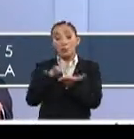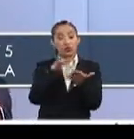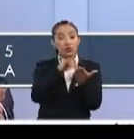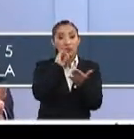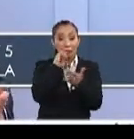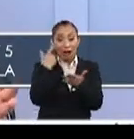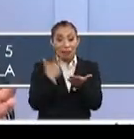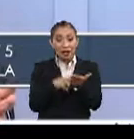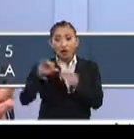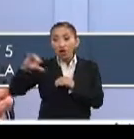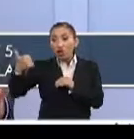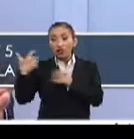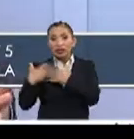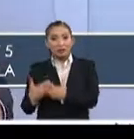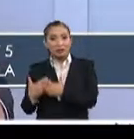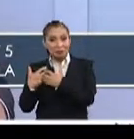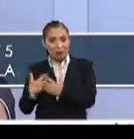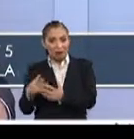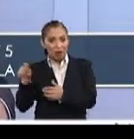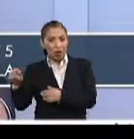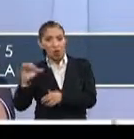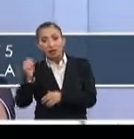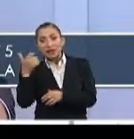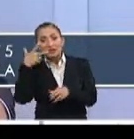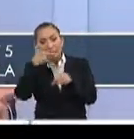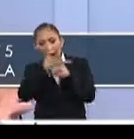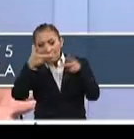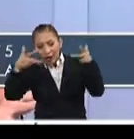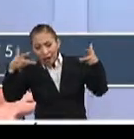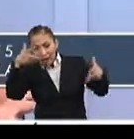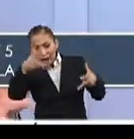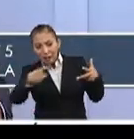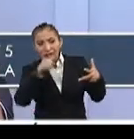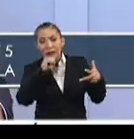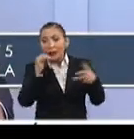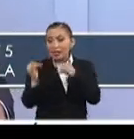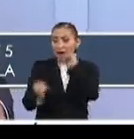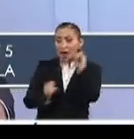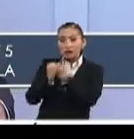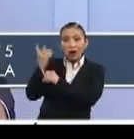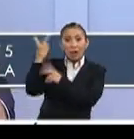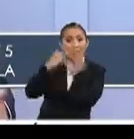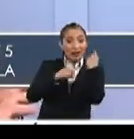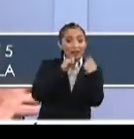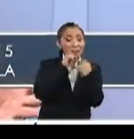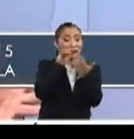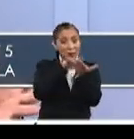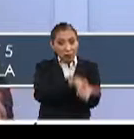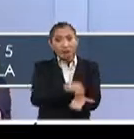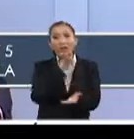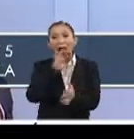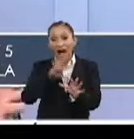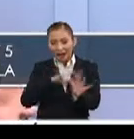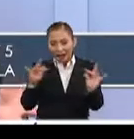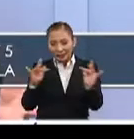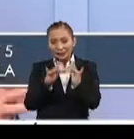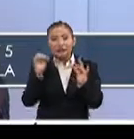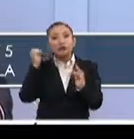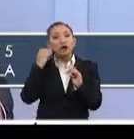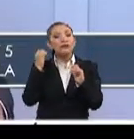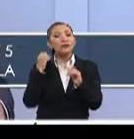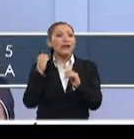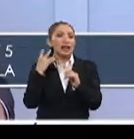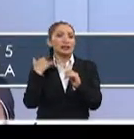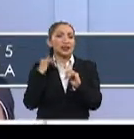también se dio con otros medios, como te había comentado, las cámaras e instancias internacionales. Tenemos ya colaboración con la Conferencia